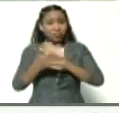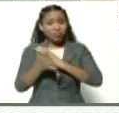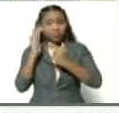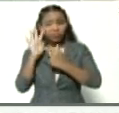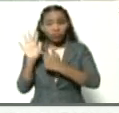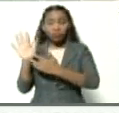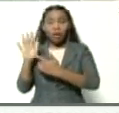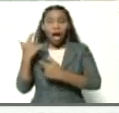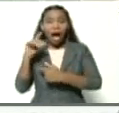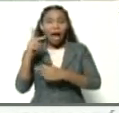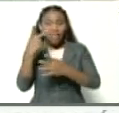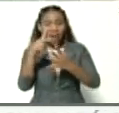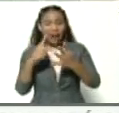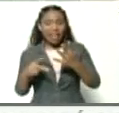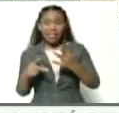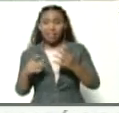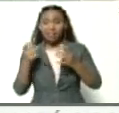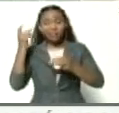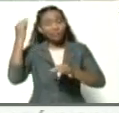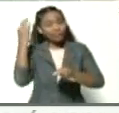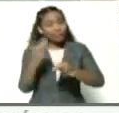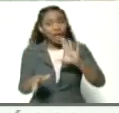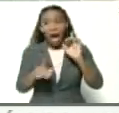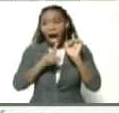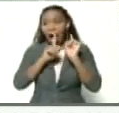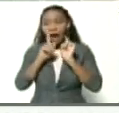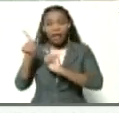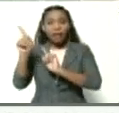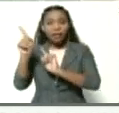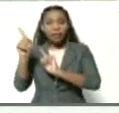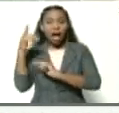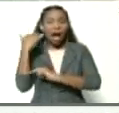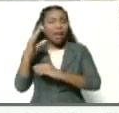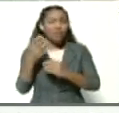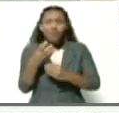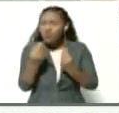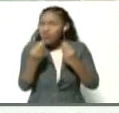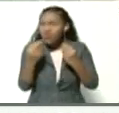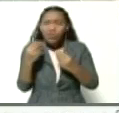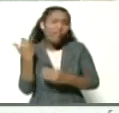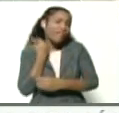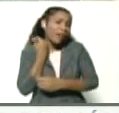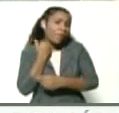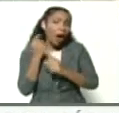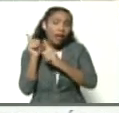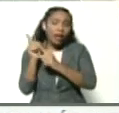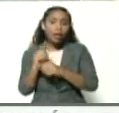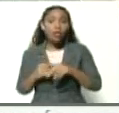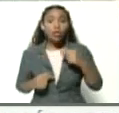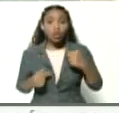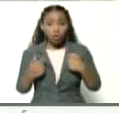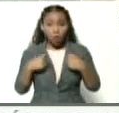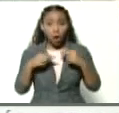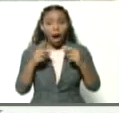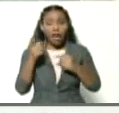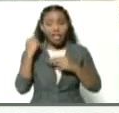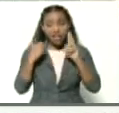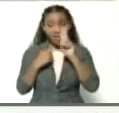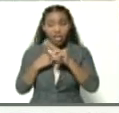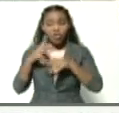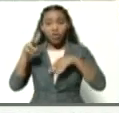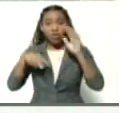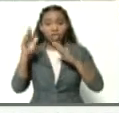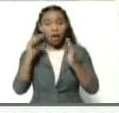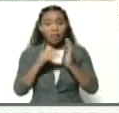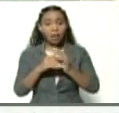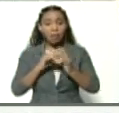Ya tiene todas las variantes, lamentablemente ya. Ayer vi que tenía más de 12.000 contagios en